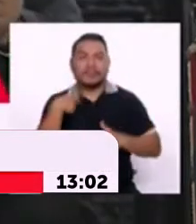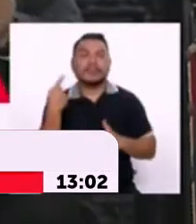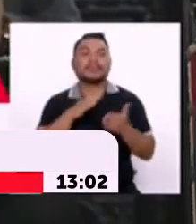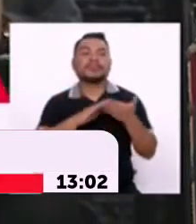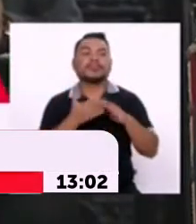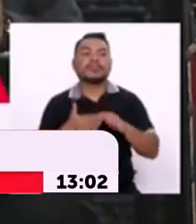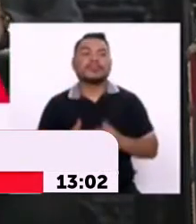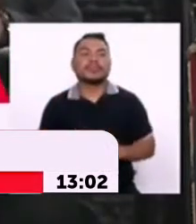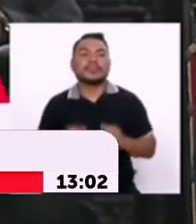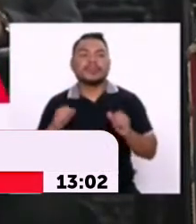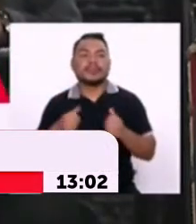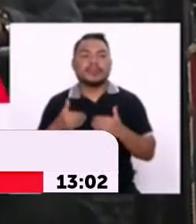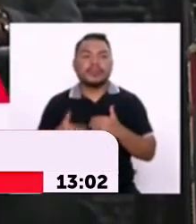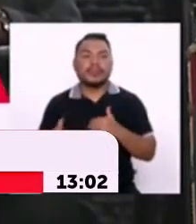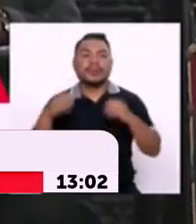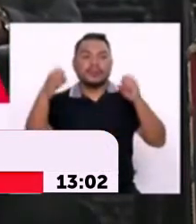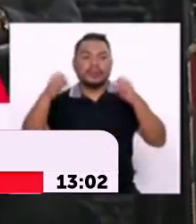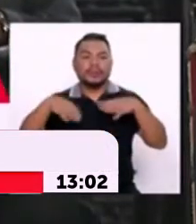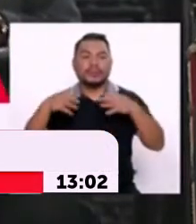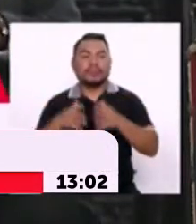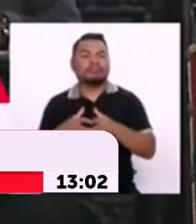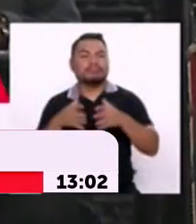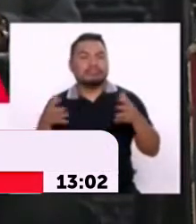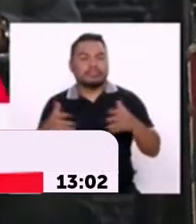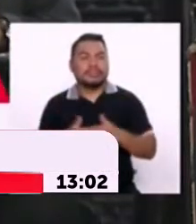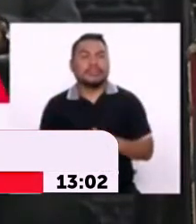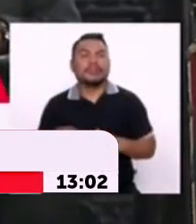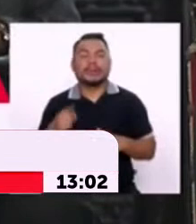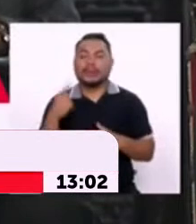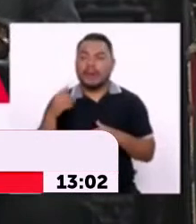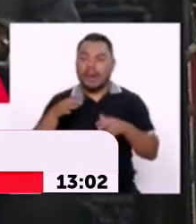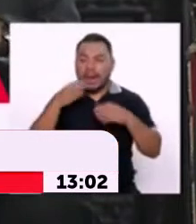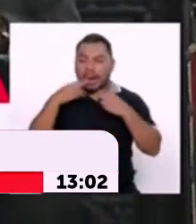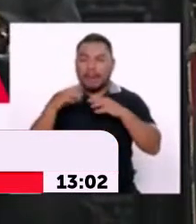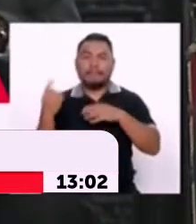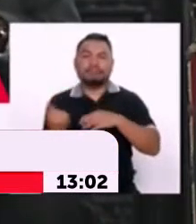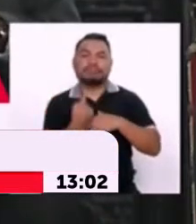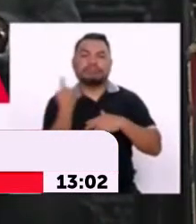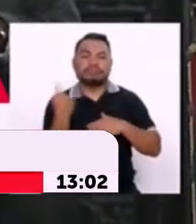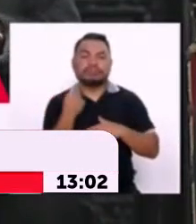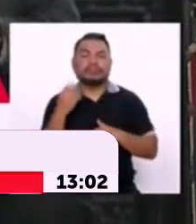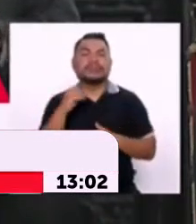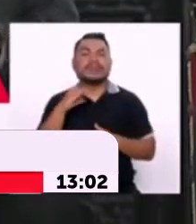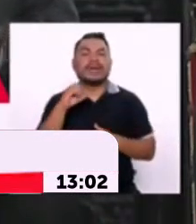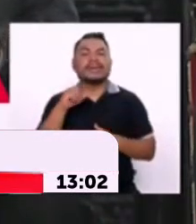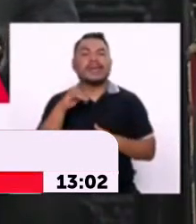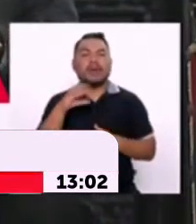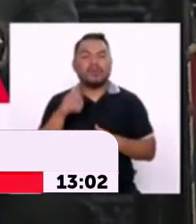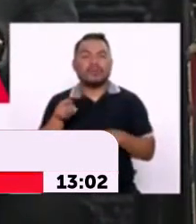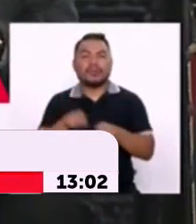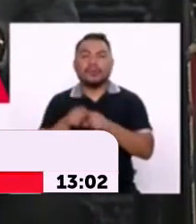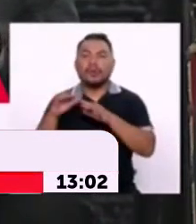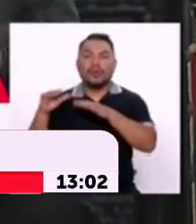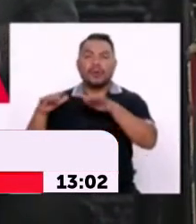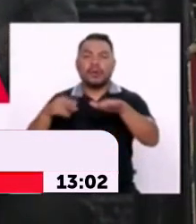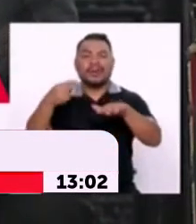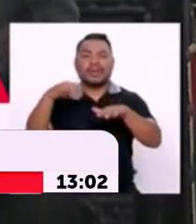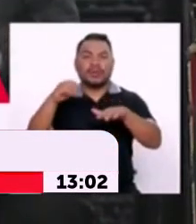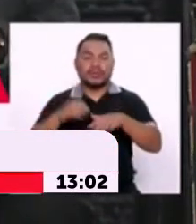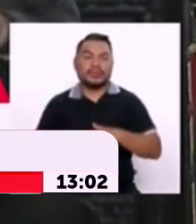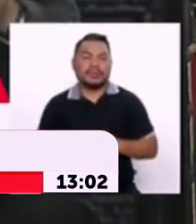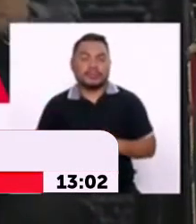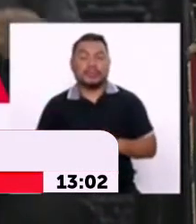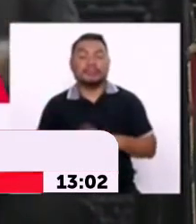de nuestra población ante las lluvias intensas, el ciclón Yaku y el fenómeno del Niño Costero. El